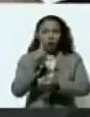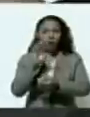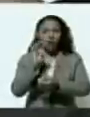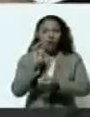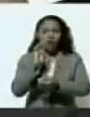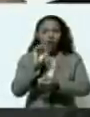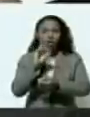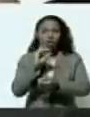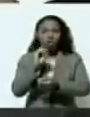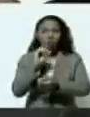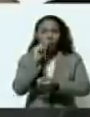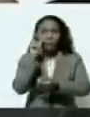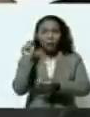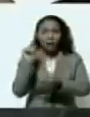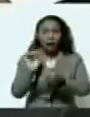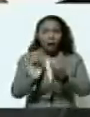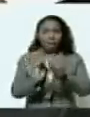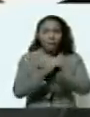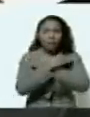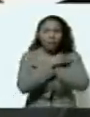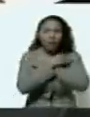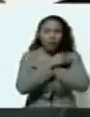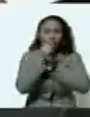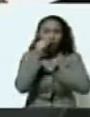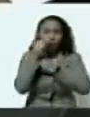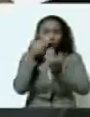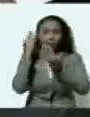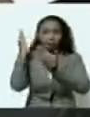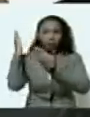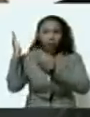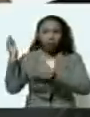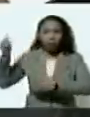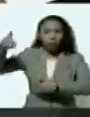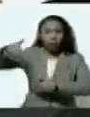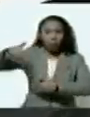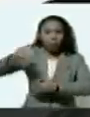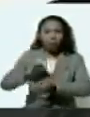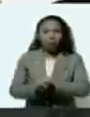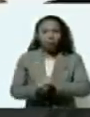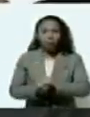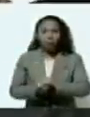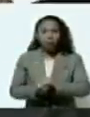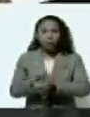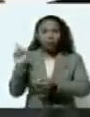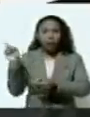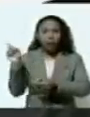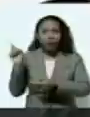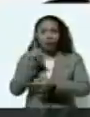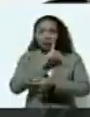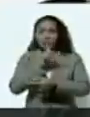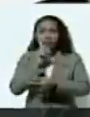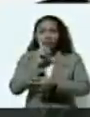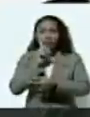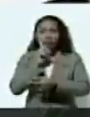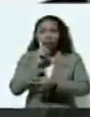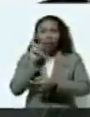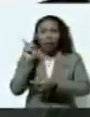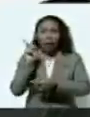llama Golfredo Moret, abrazando al narcotraficante este. Este se llama Golfredo Moret, y es hermano